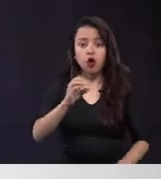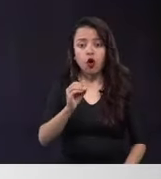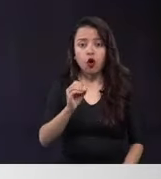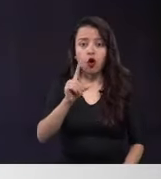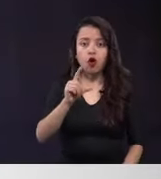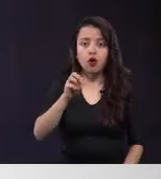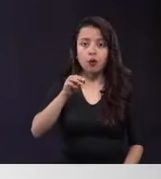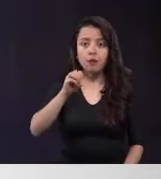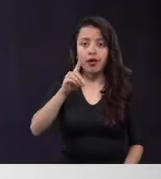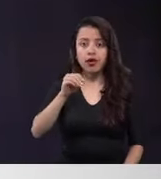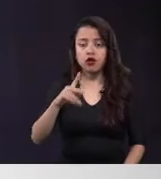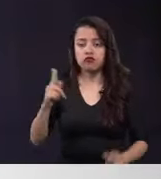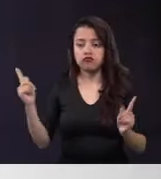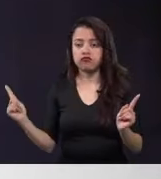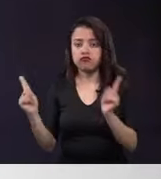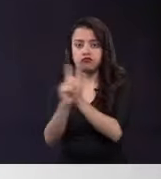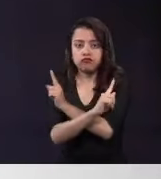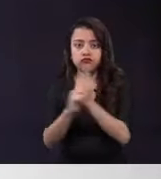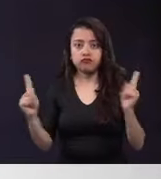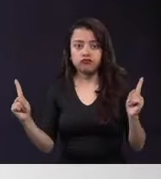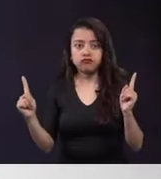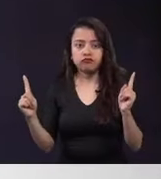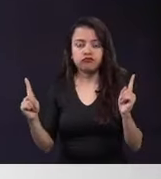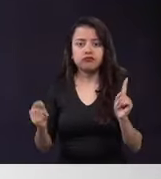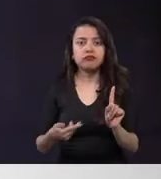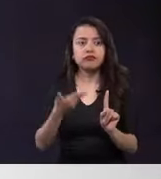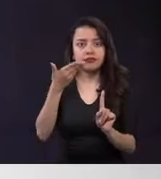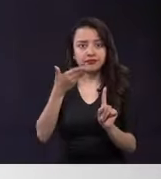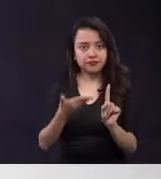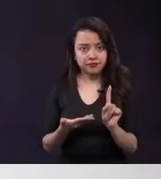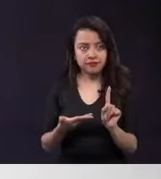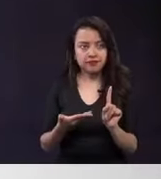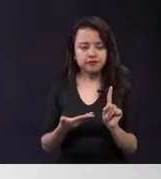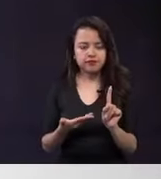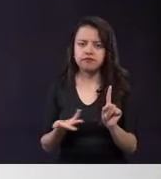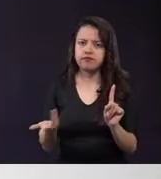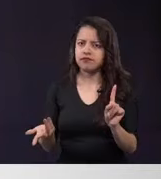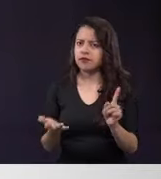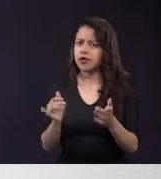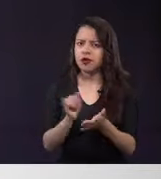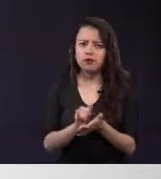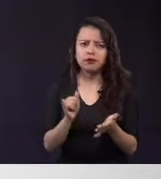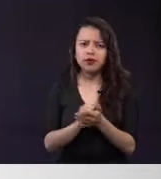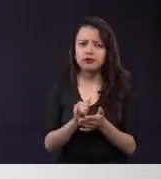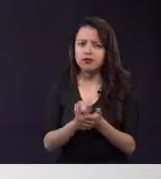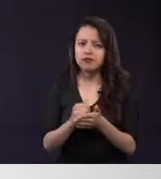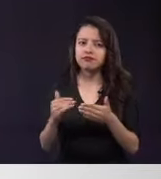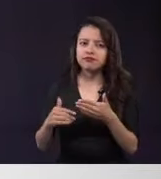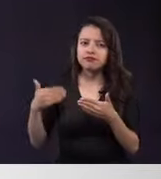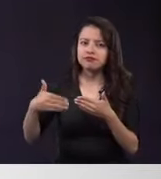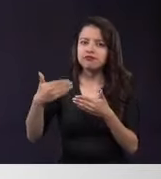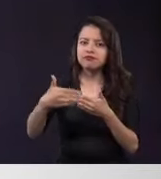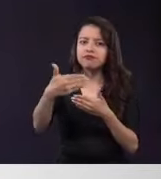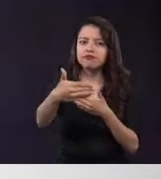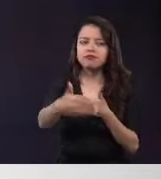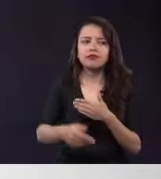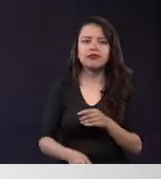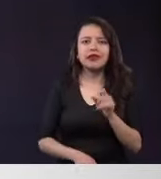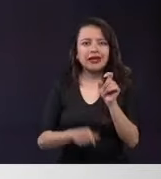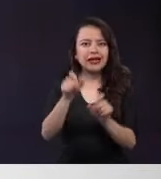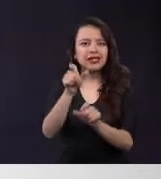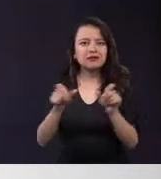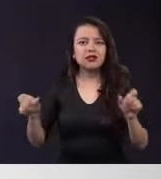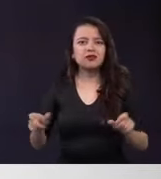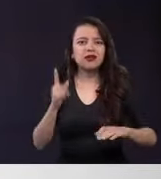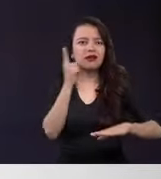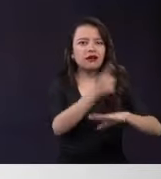la administración de Duque y El Mono, y empezaron a hacer exactamente lo mismo. Incluso las mismas personas que activaban las